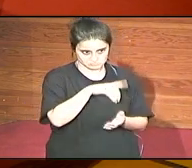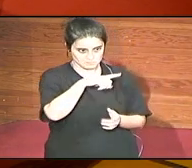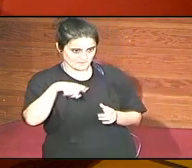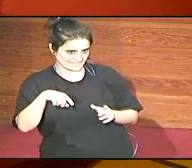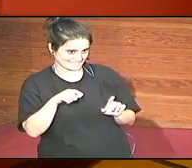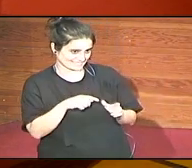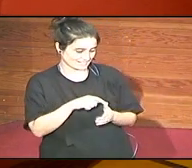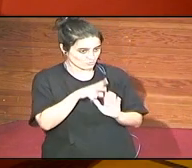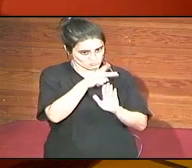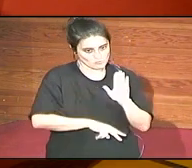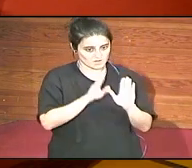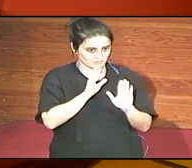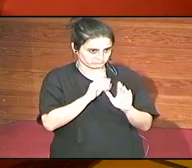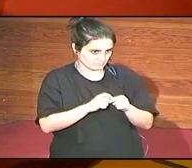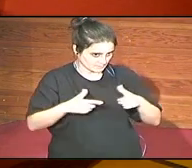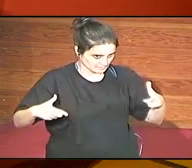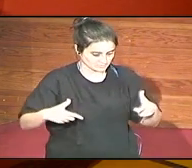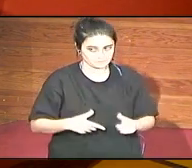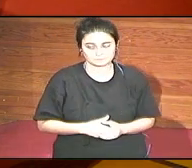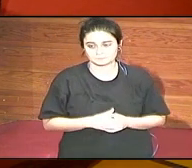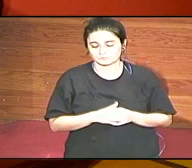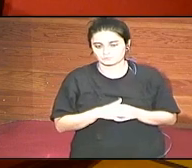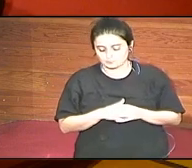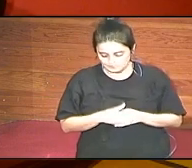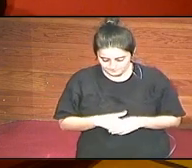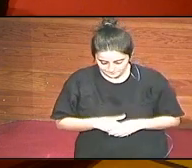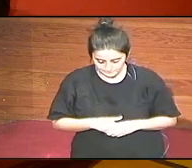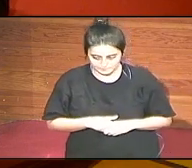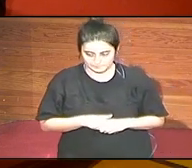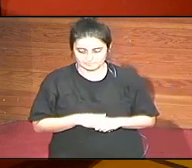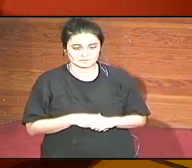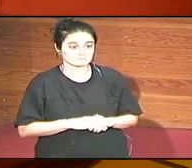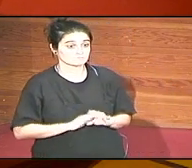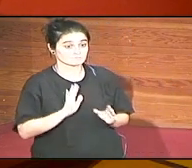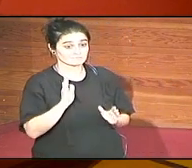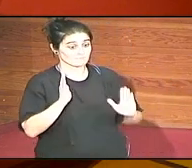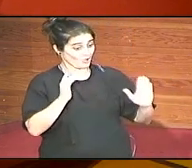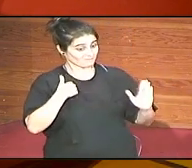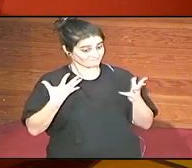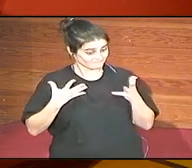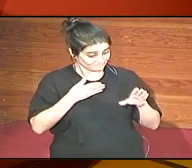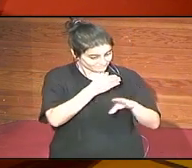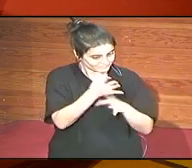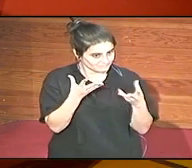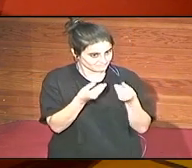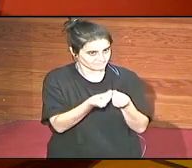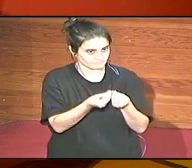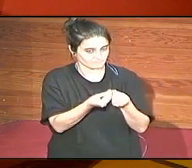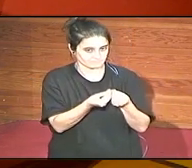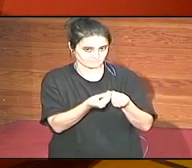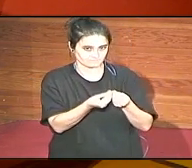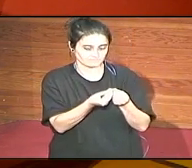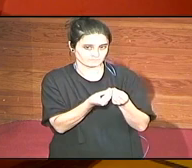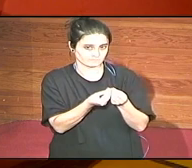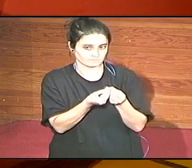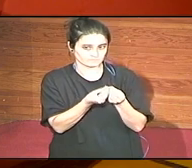es pero si creo cuando estaba con ellos por ejemplo es era clarísimo que